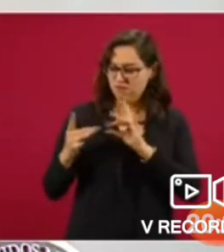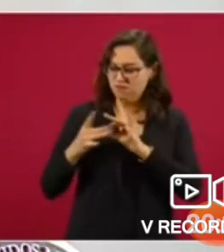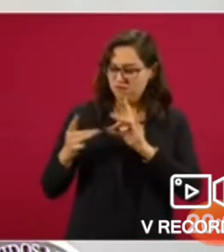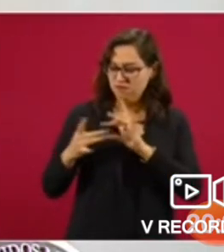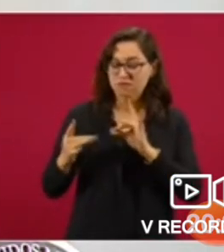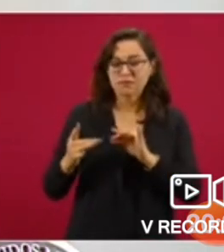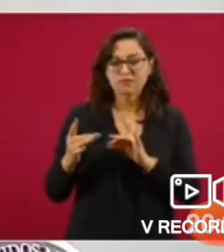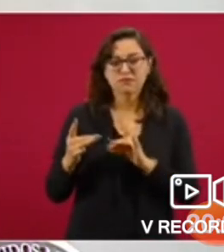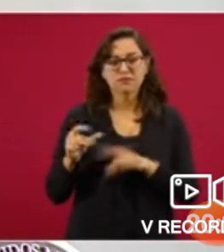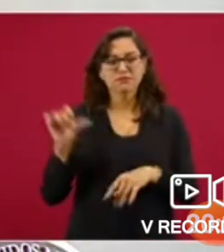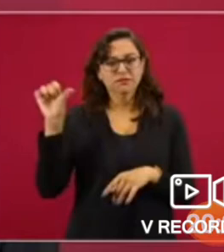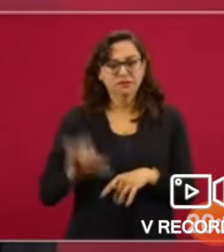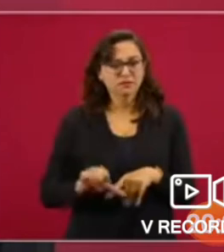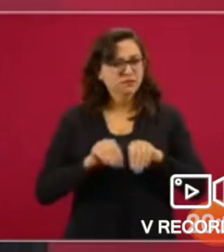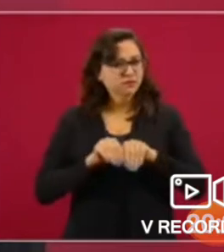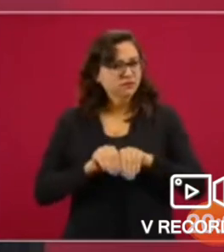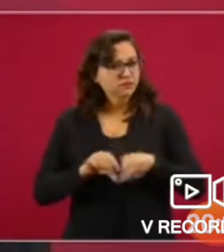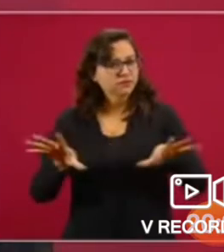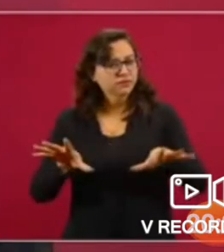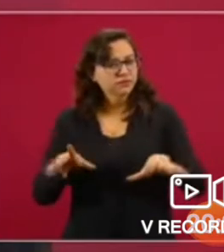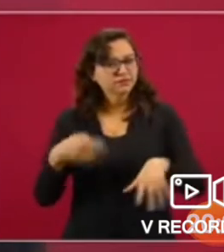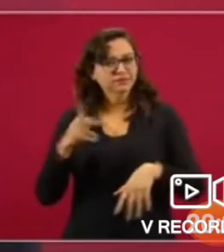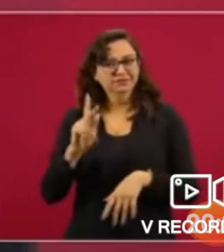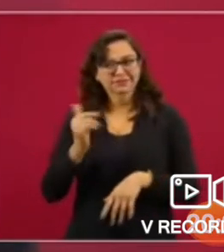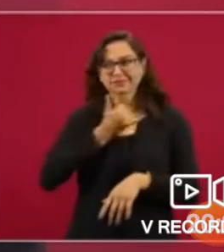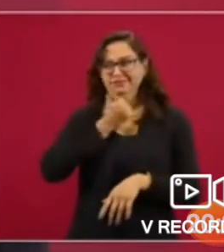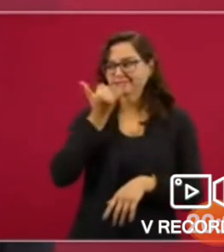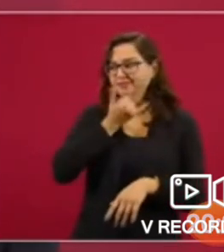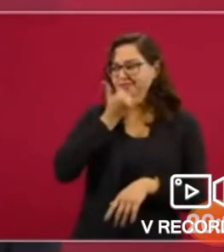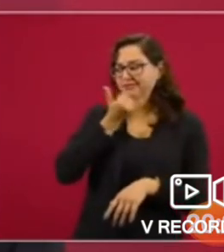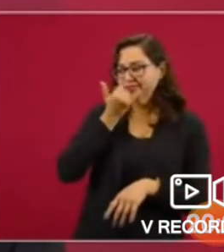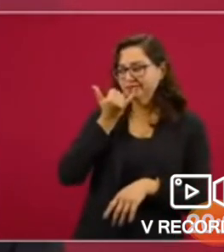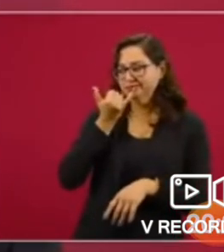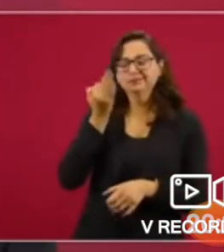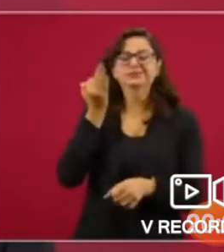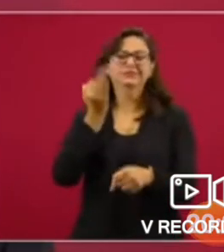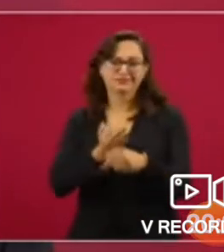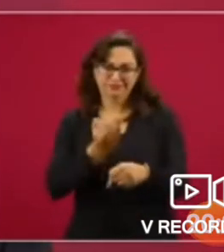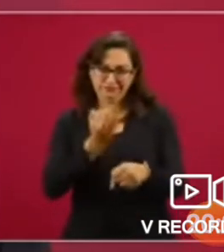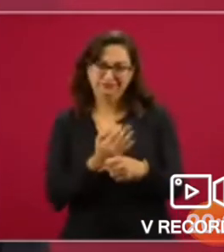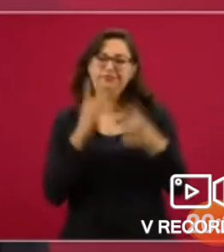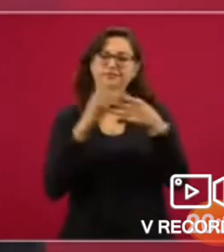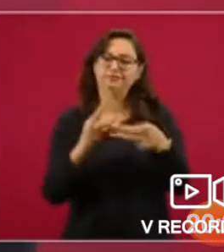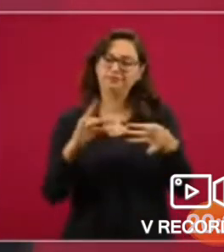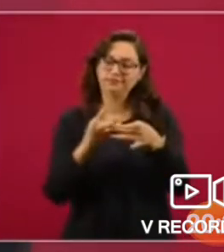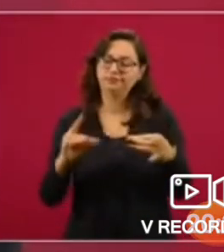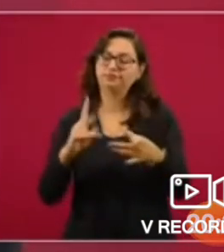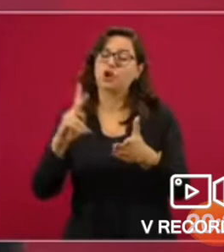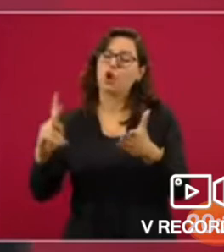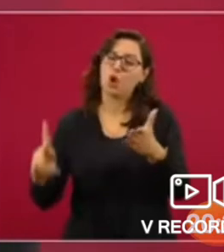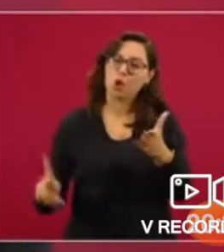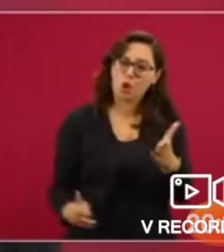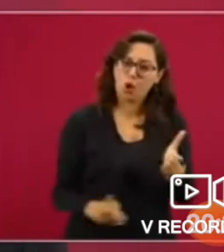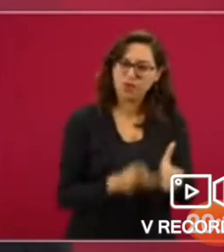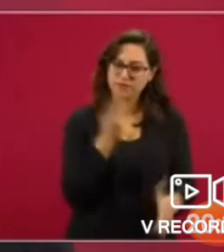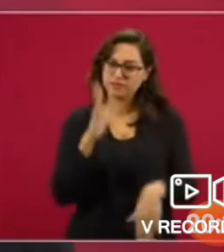ojalá que pueda quedar claro lo que explicamos ayer por la noche de cuántos casos nuevos